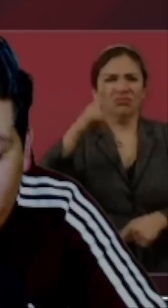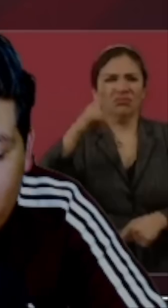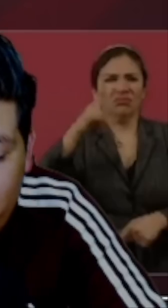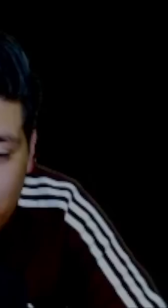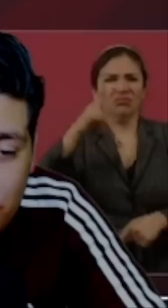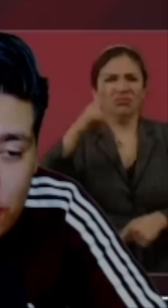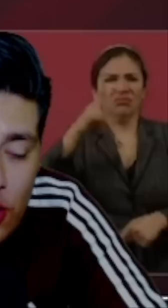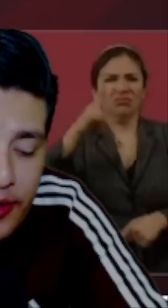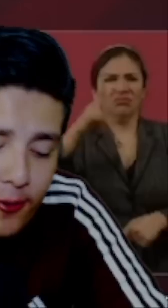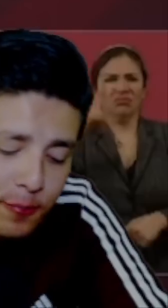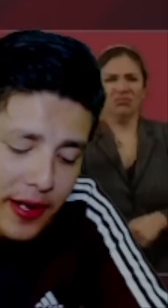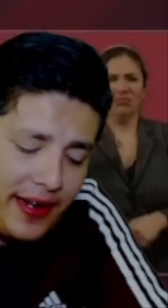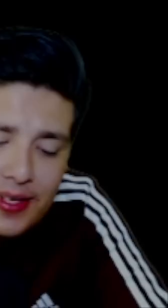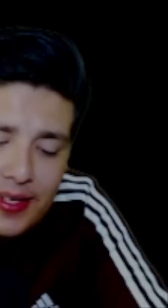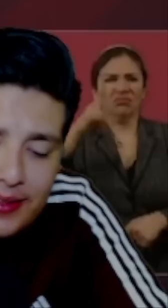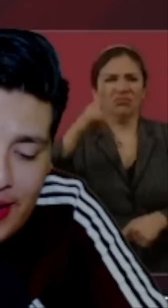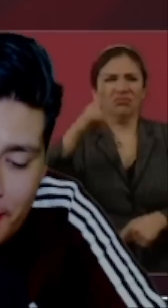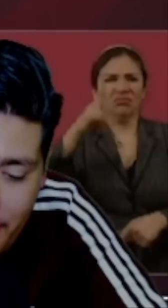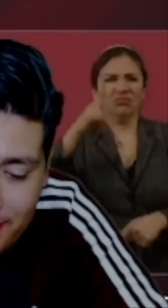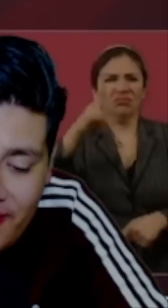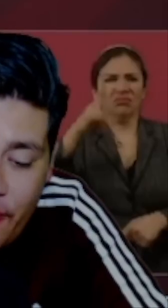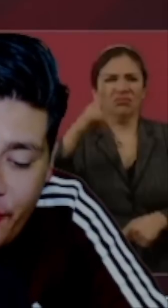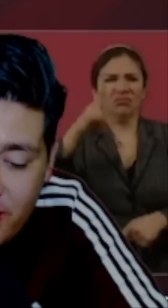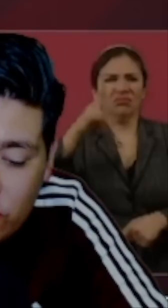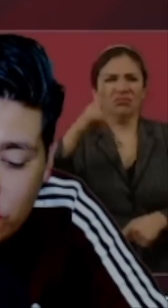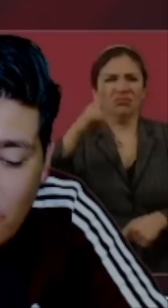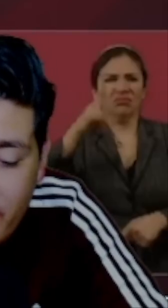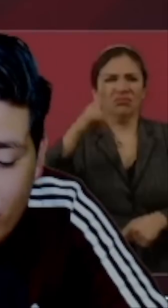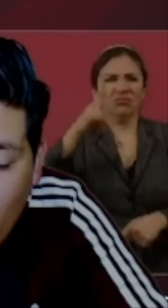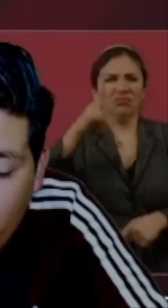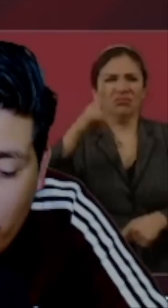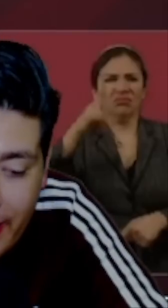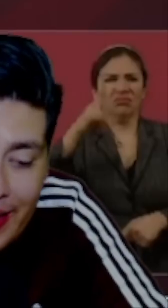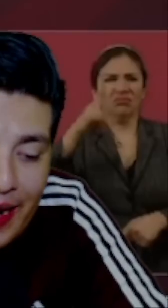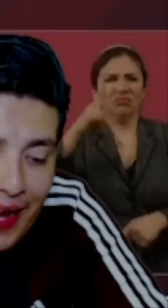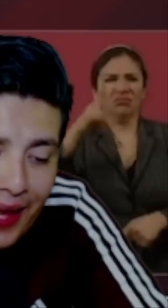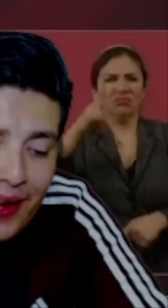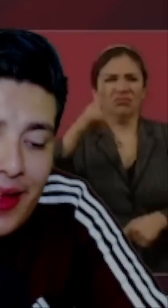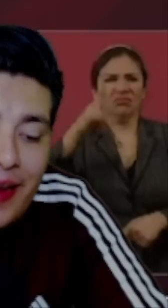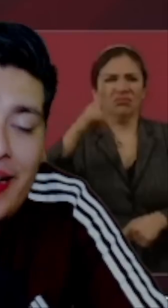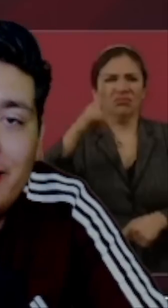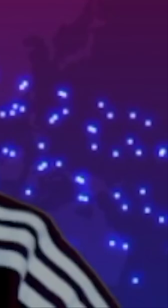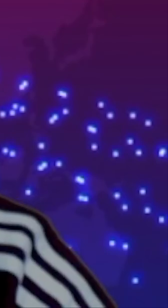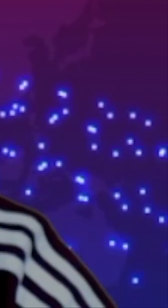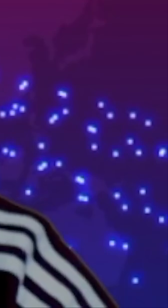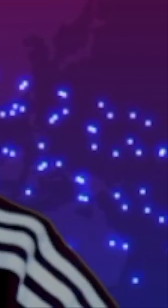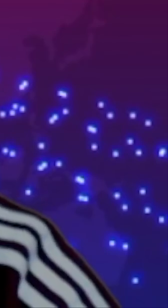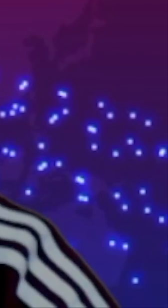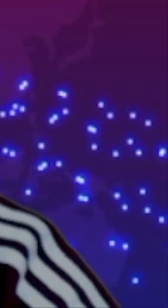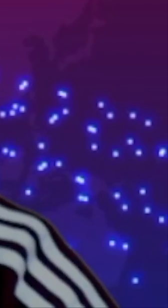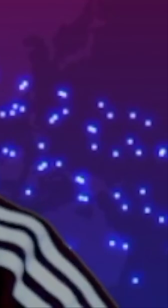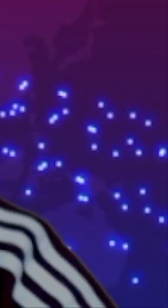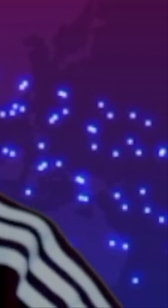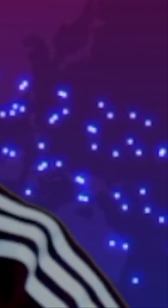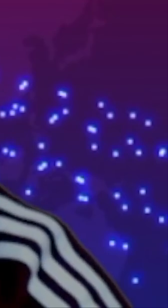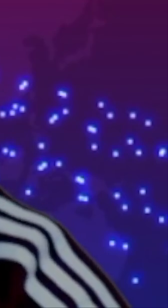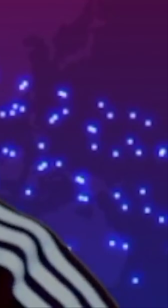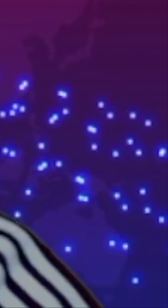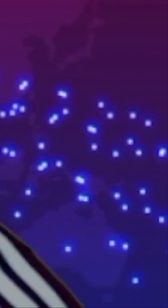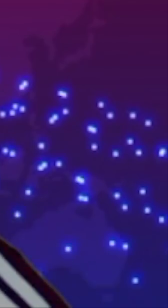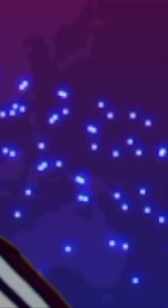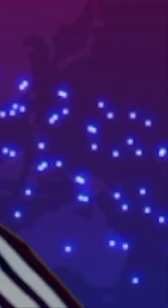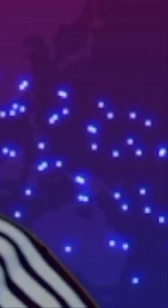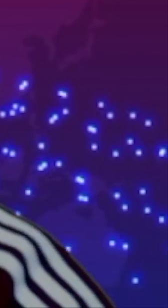como les digo, los opositores, los prianistas, al verse indefensos y no poder ganar en las urnas a la